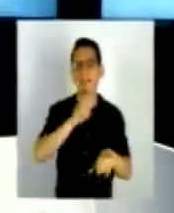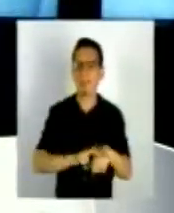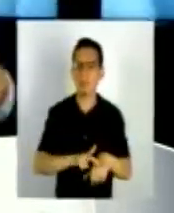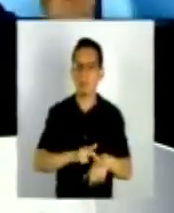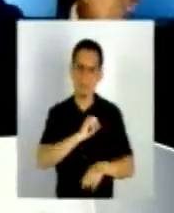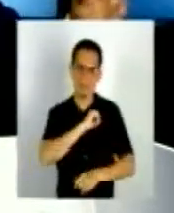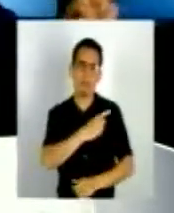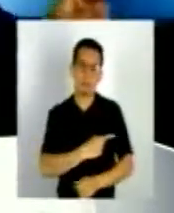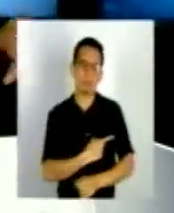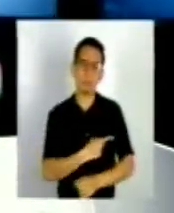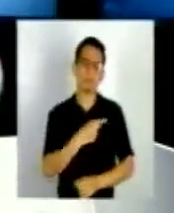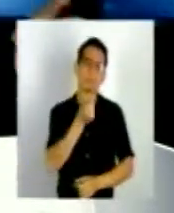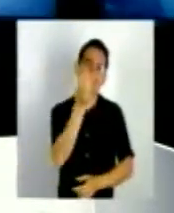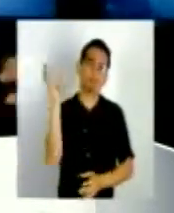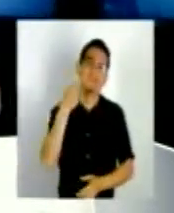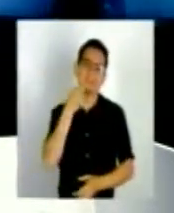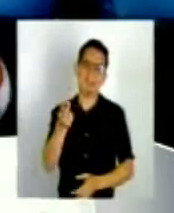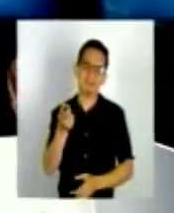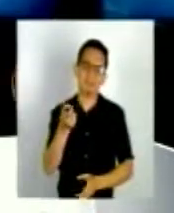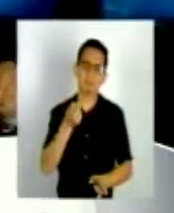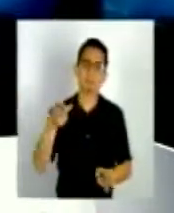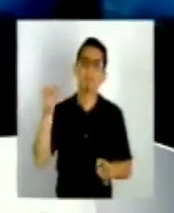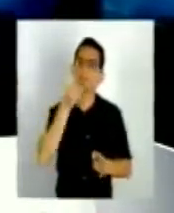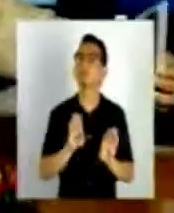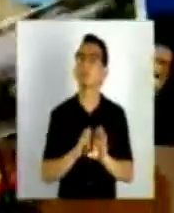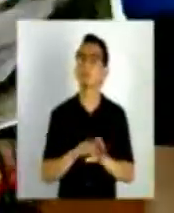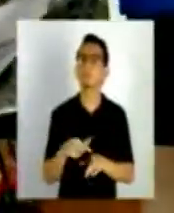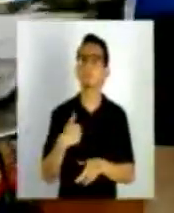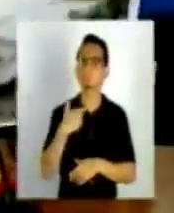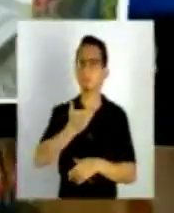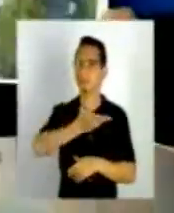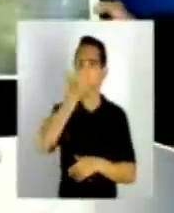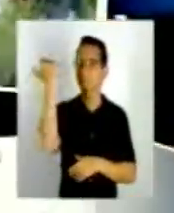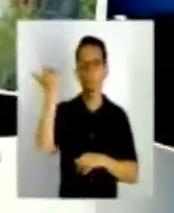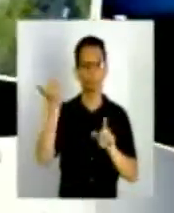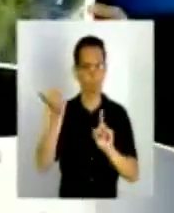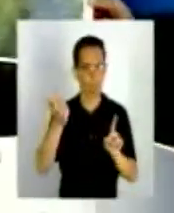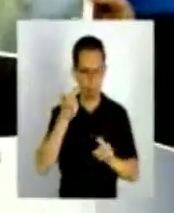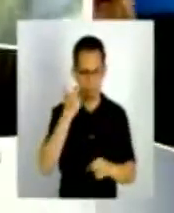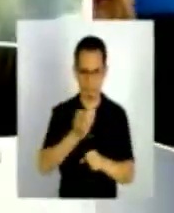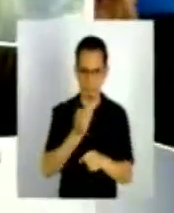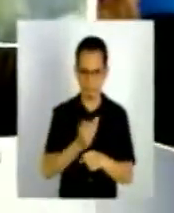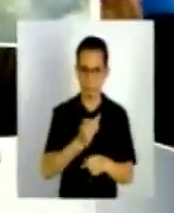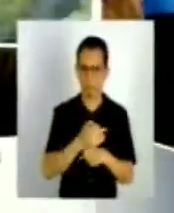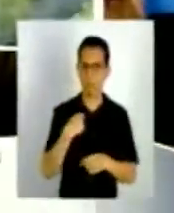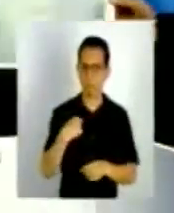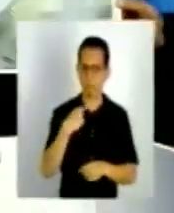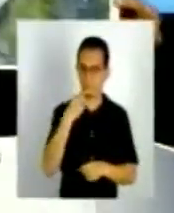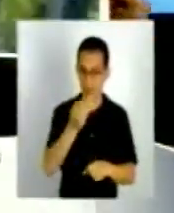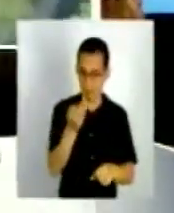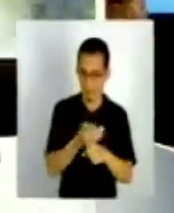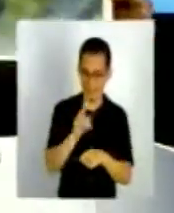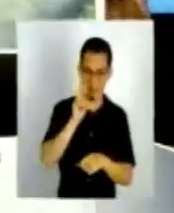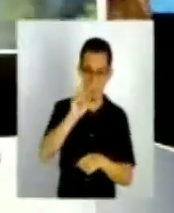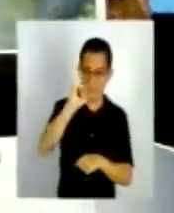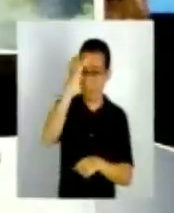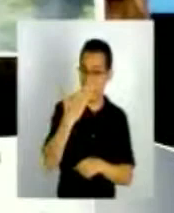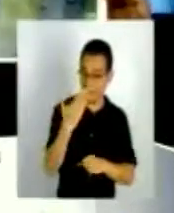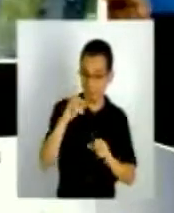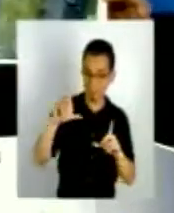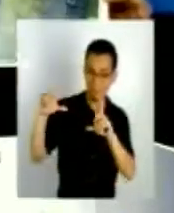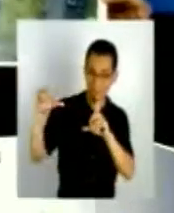cerraron con las propuestas sobre derechos humanos. Hoy retomamos aquí en Desde la Barrera la